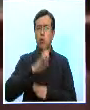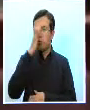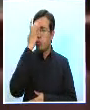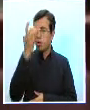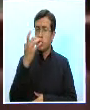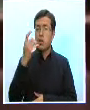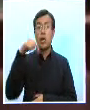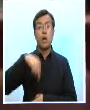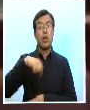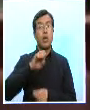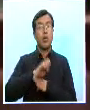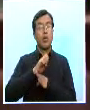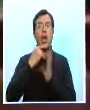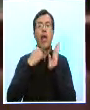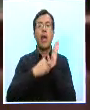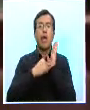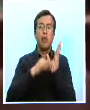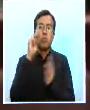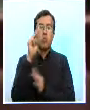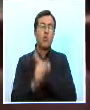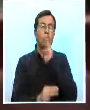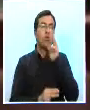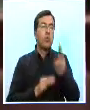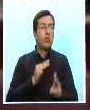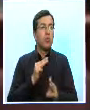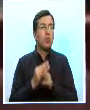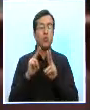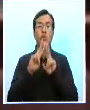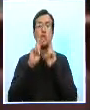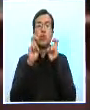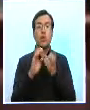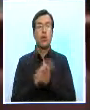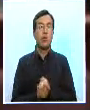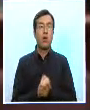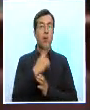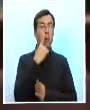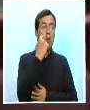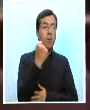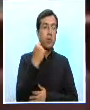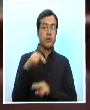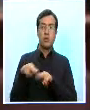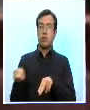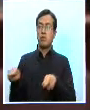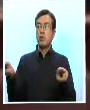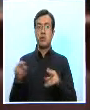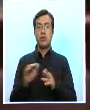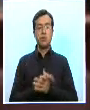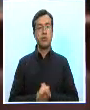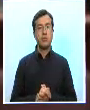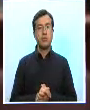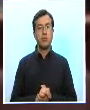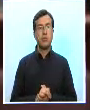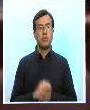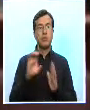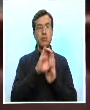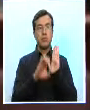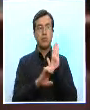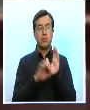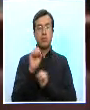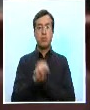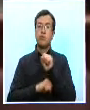es un ejemplo para el mundo en la relación entre el hombre y la naturaleza la constitución del